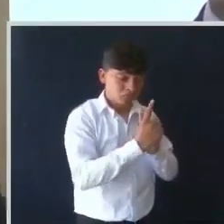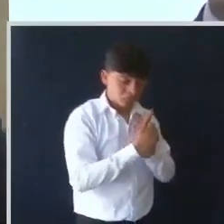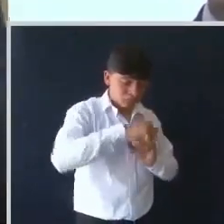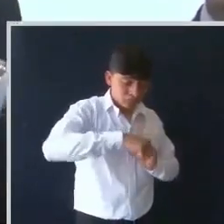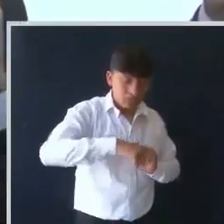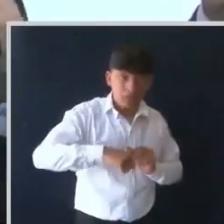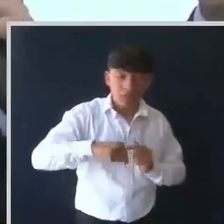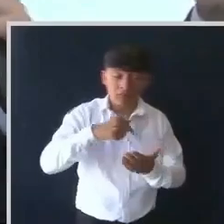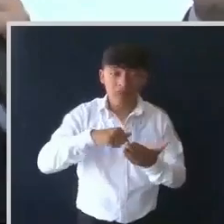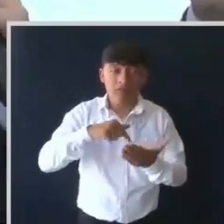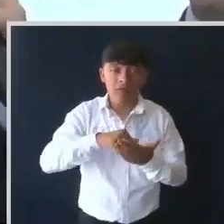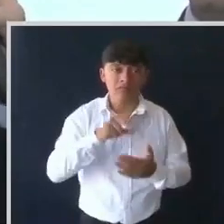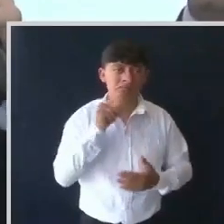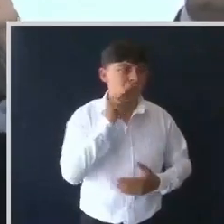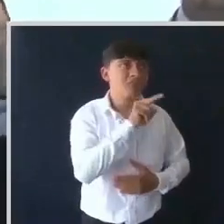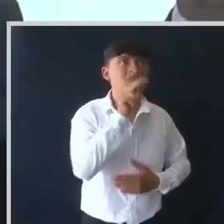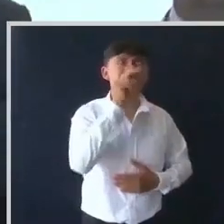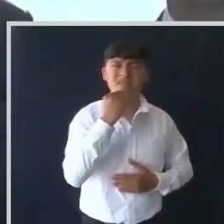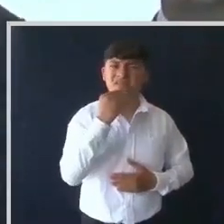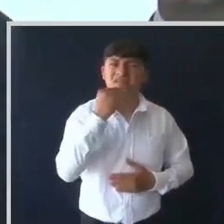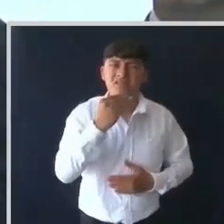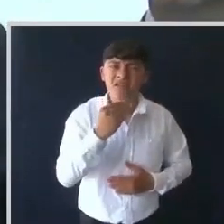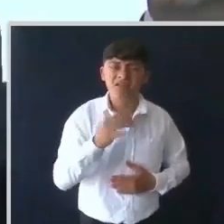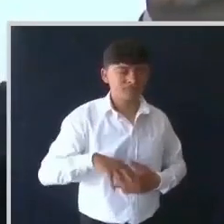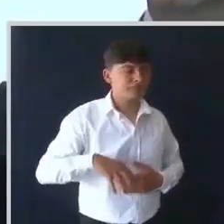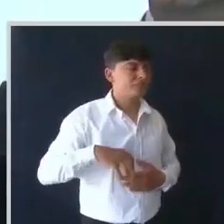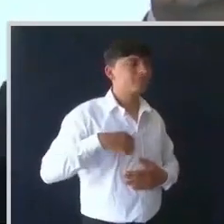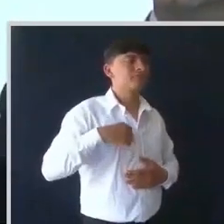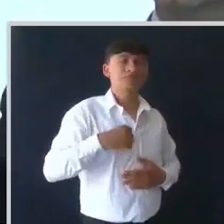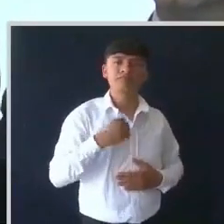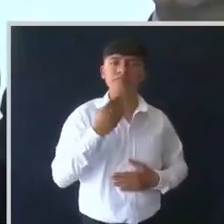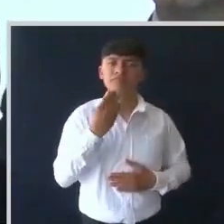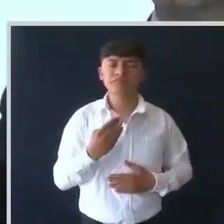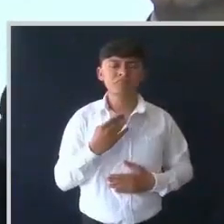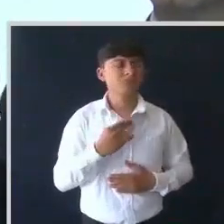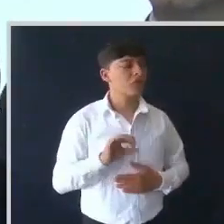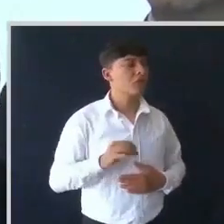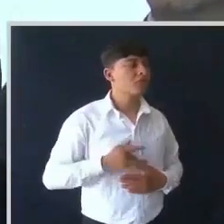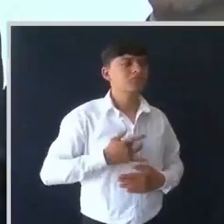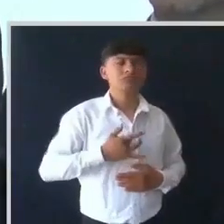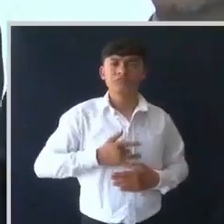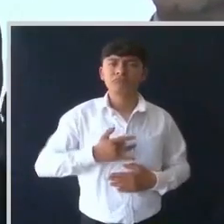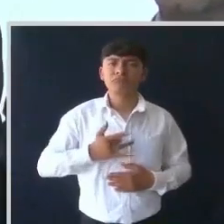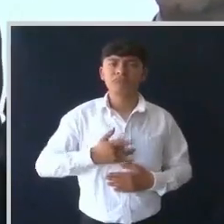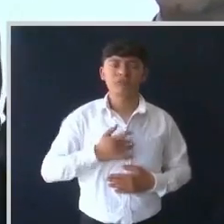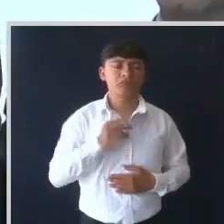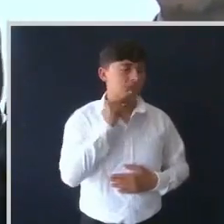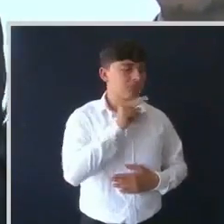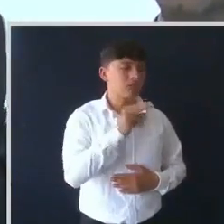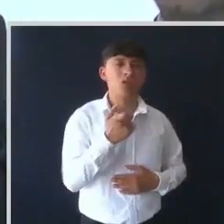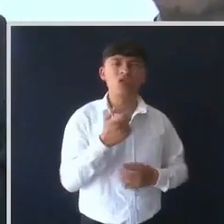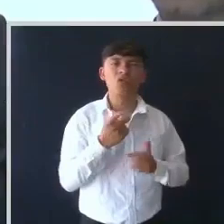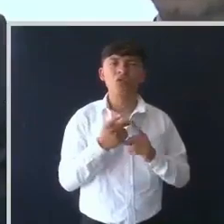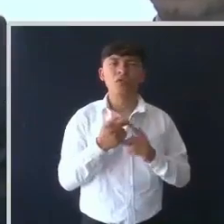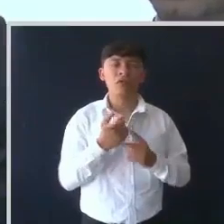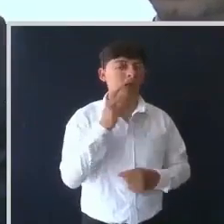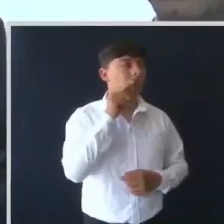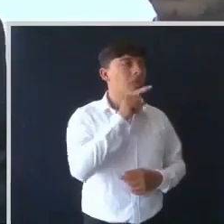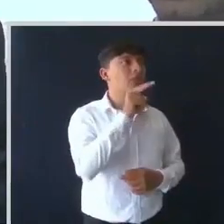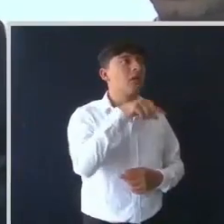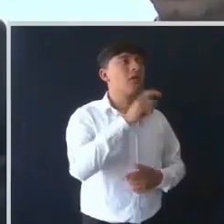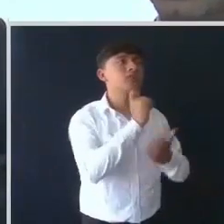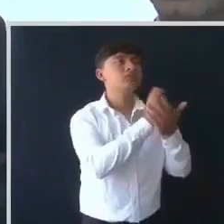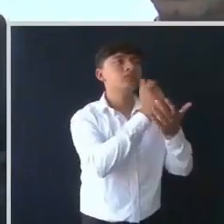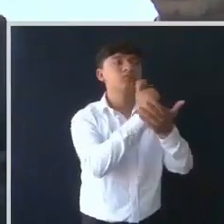se vayan orgullosos y se vayan con el sentimiento de: mi contribución va directa